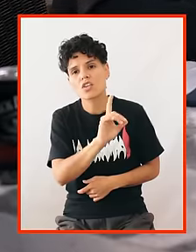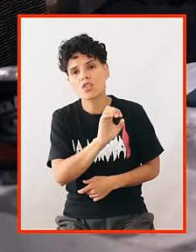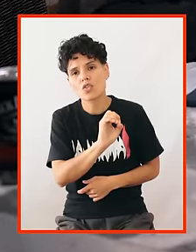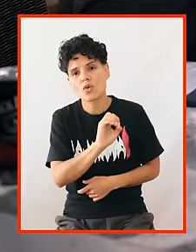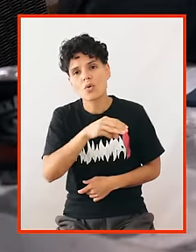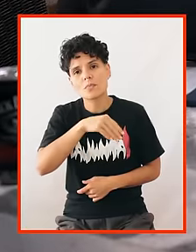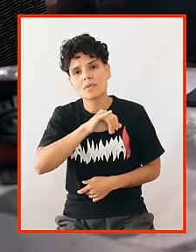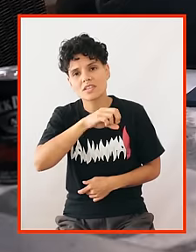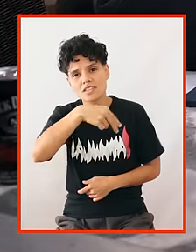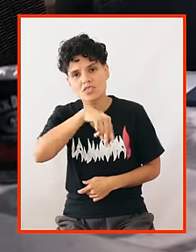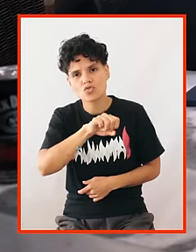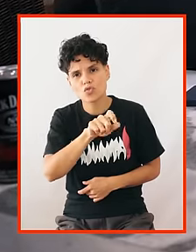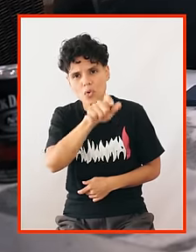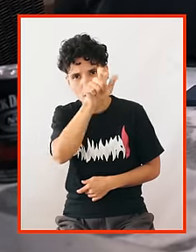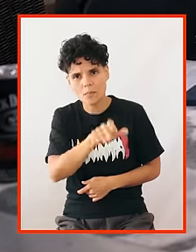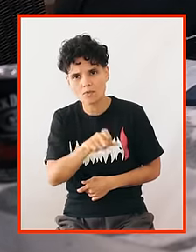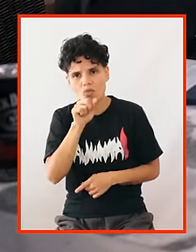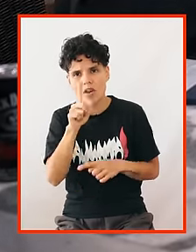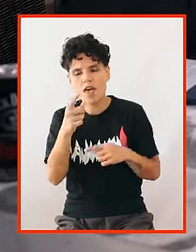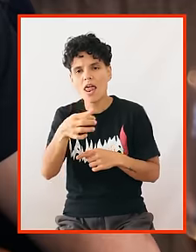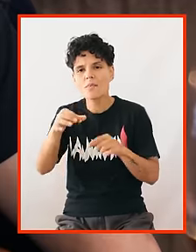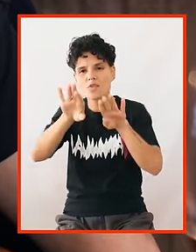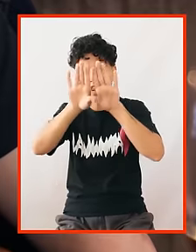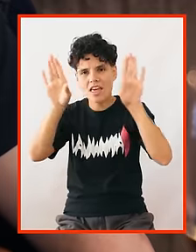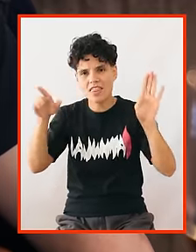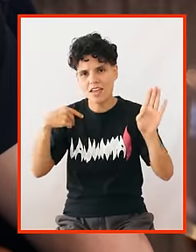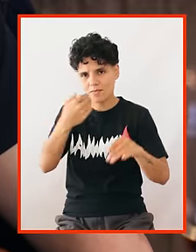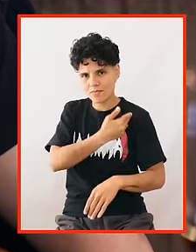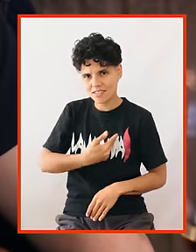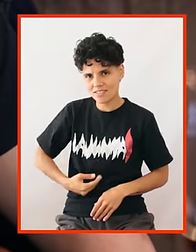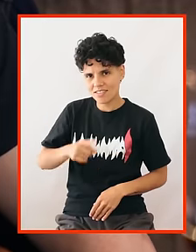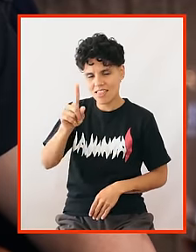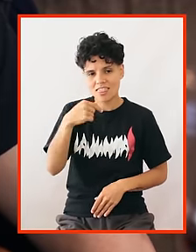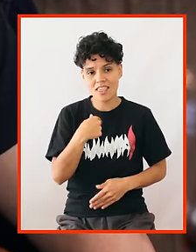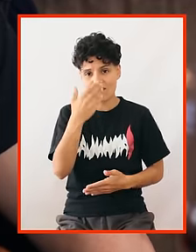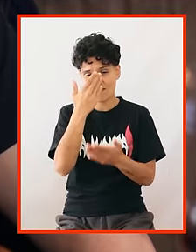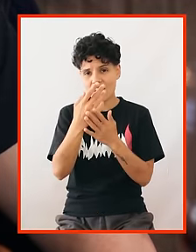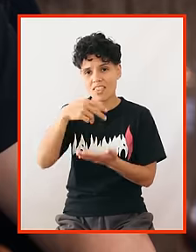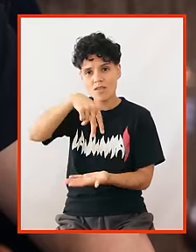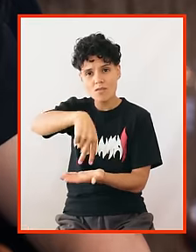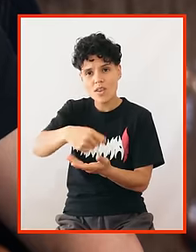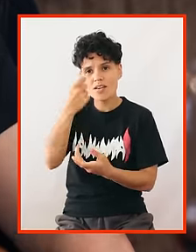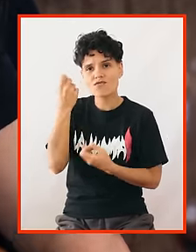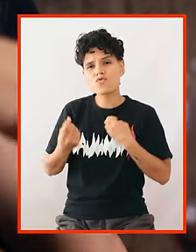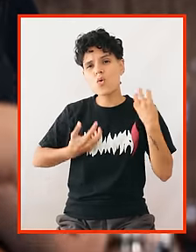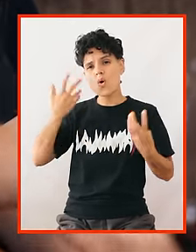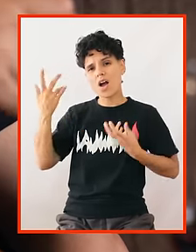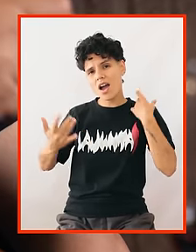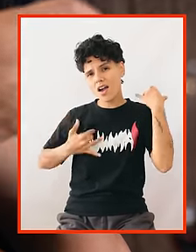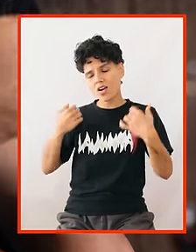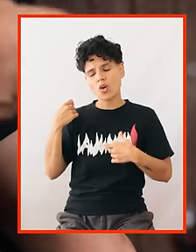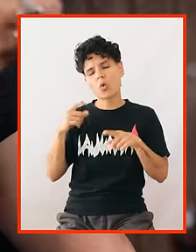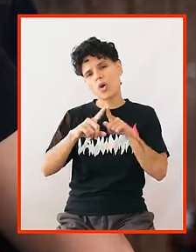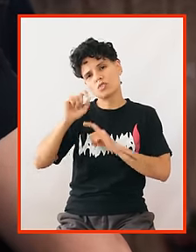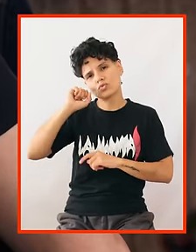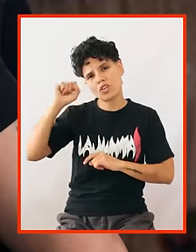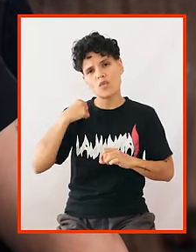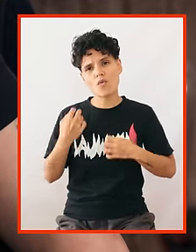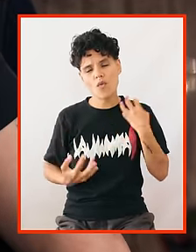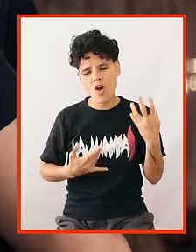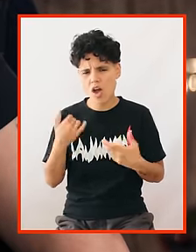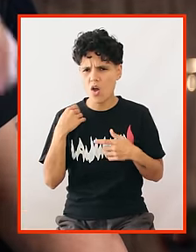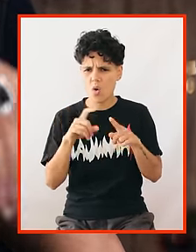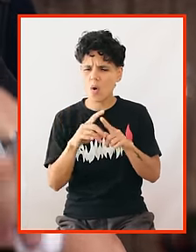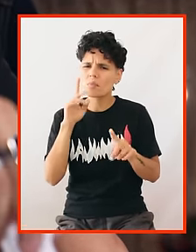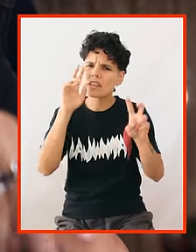a la Moneda, así en señal de protesta. Lo vimos en la televisión. Y nos parecía como que el tratamiento que daban los